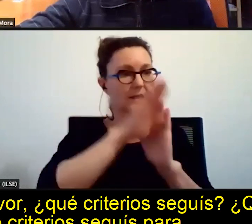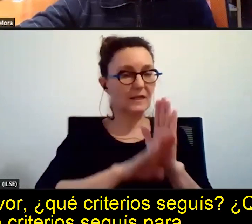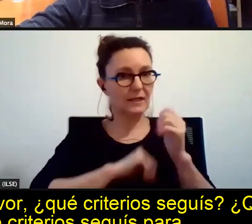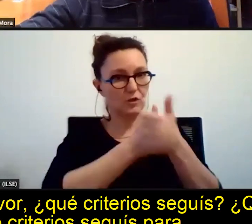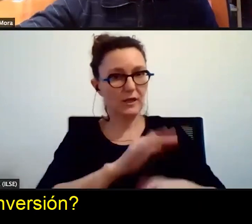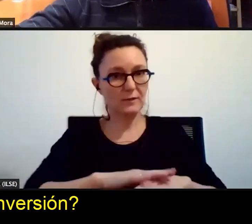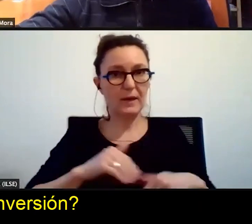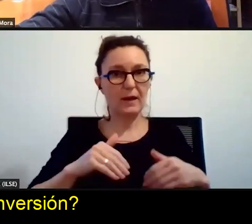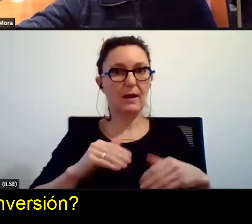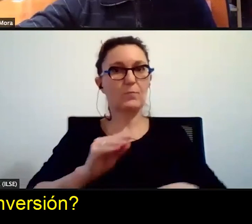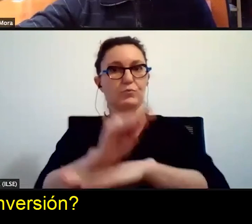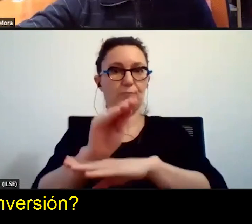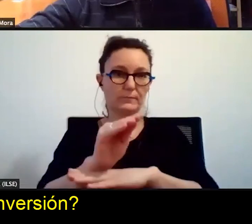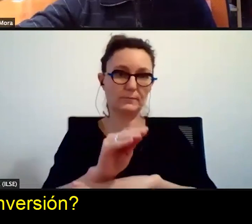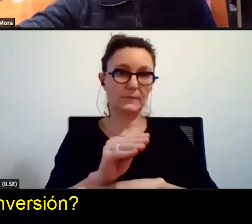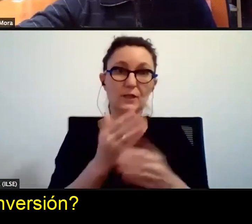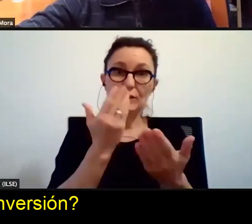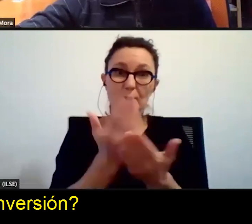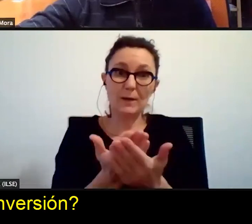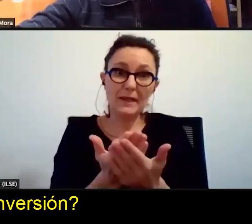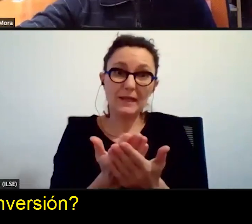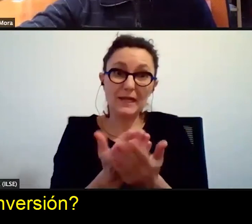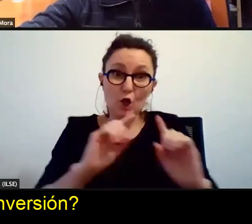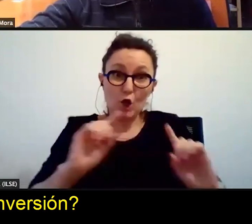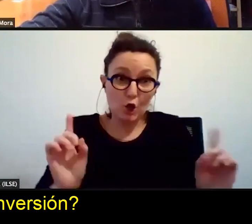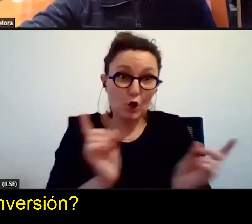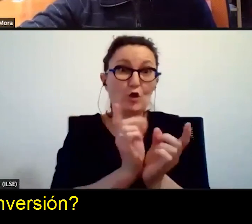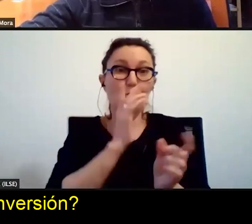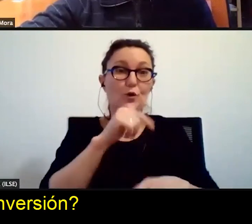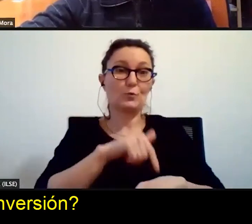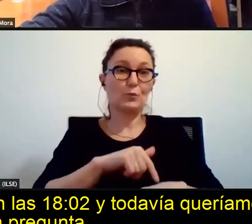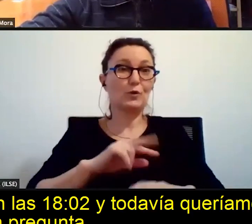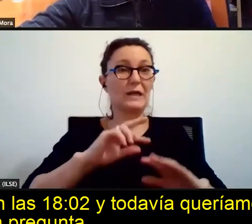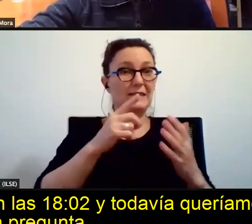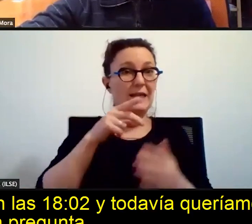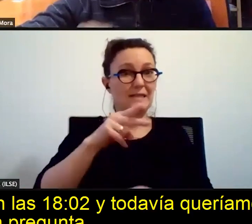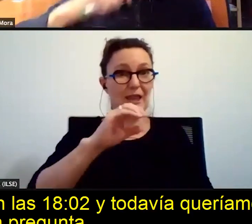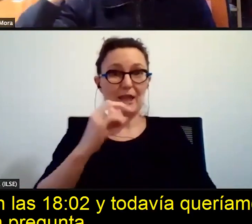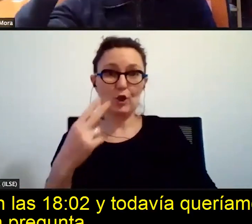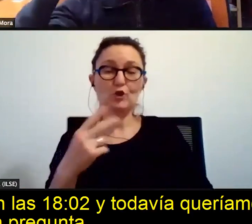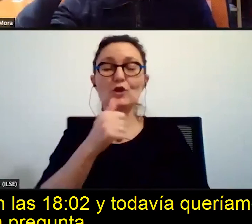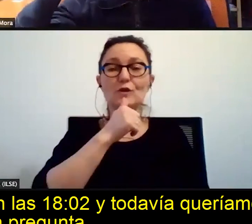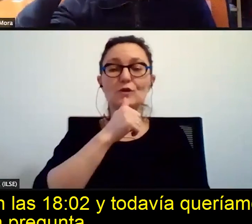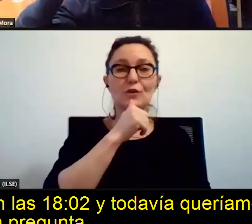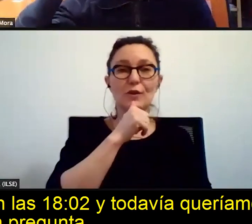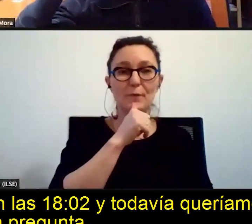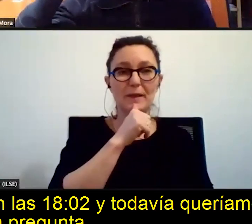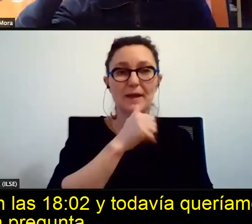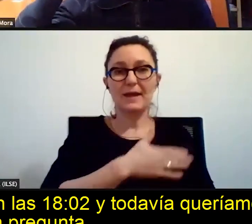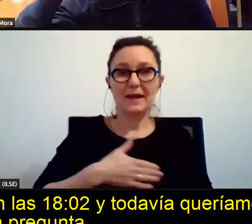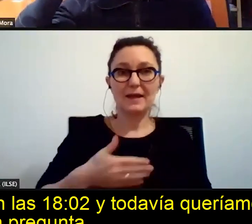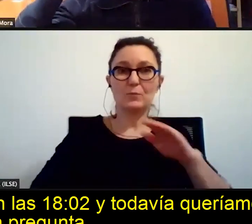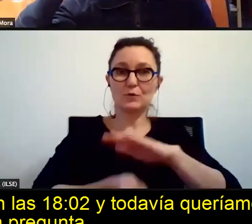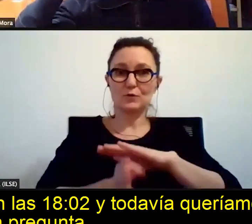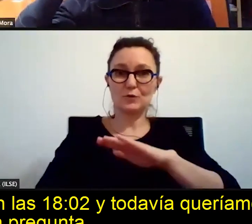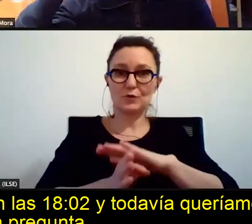conceder la inversión? Te voy a pedir brevedad porque son las 6:02 y todavía queríamos seguir Vale.